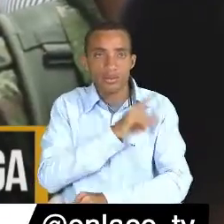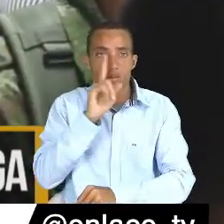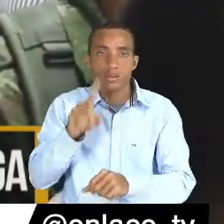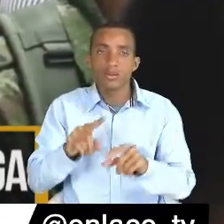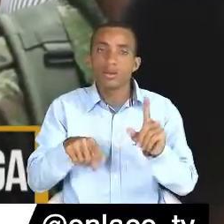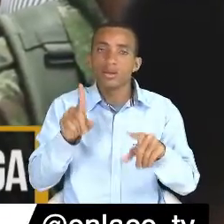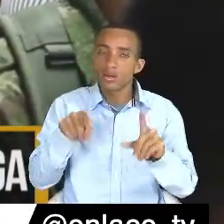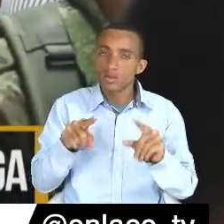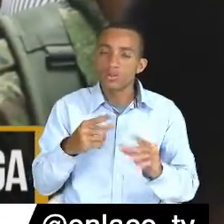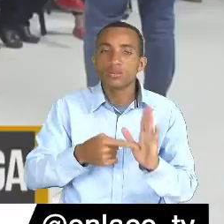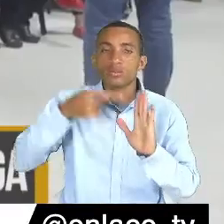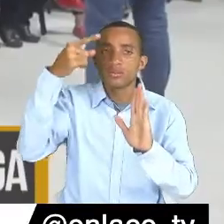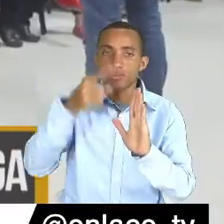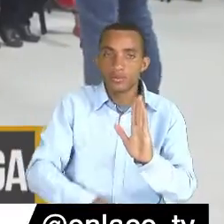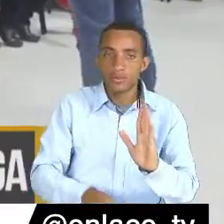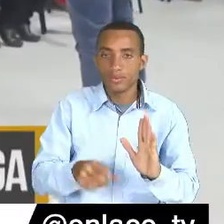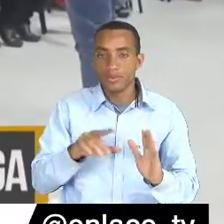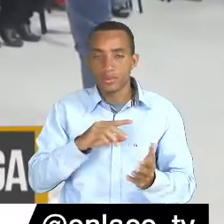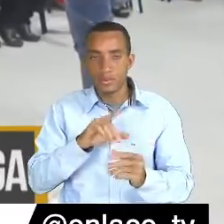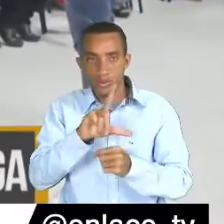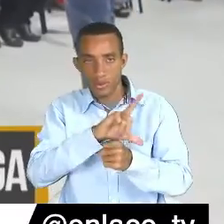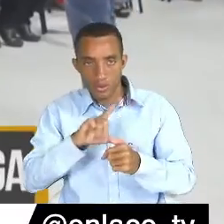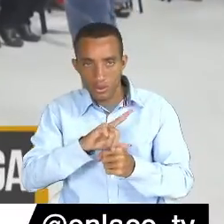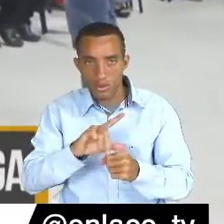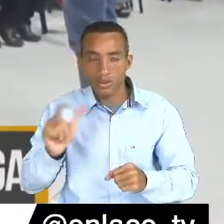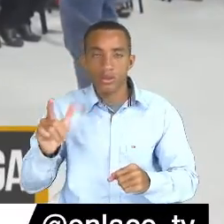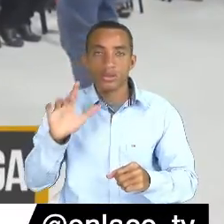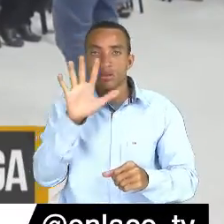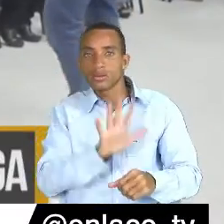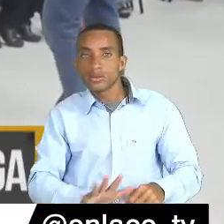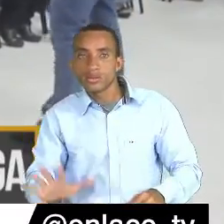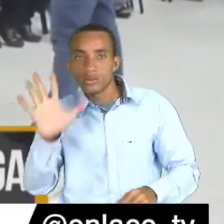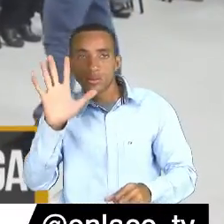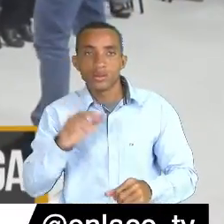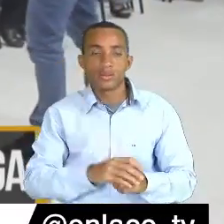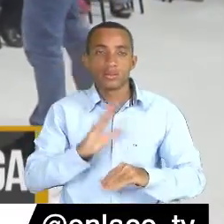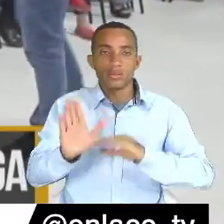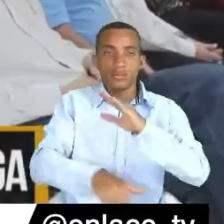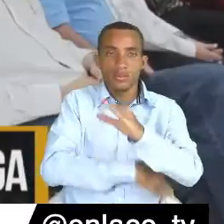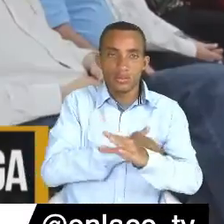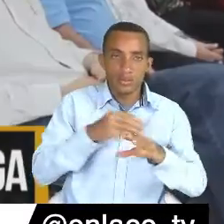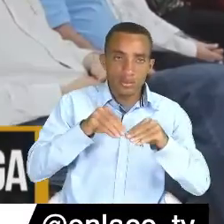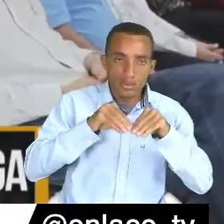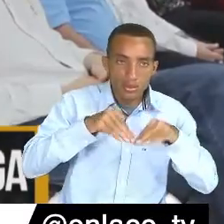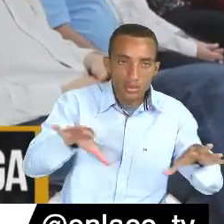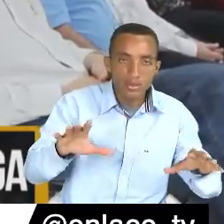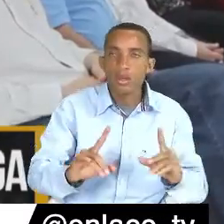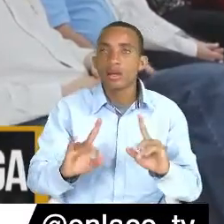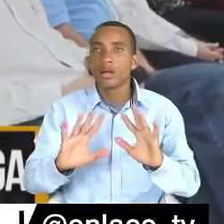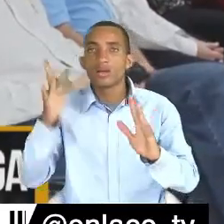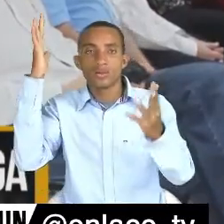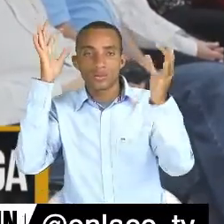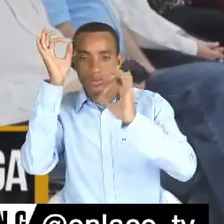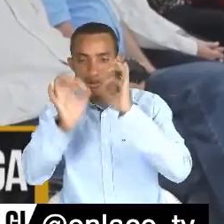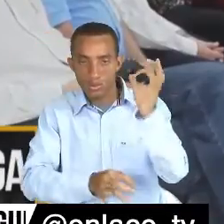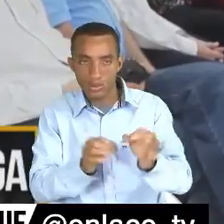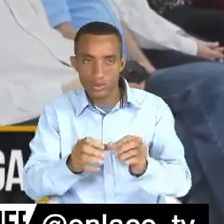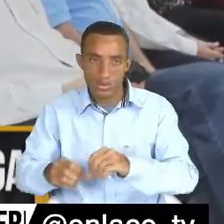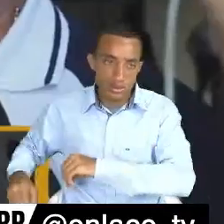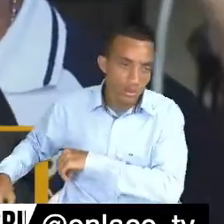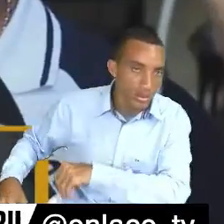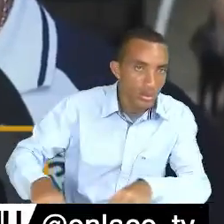autoridades municipales, departamentales, el Ministerio Público, ambientalistas, comunidad en general, pescadores, entre otros sectores. Es